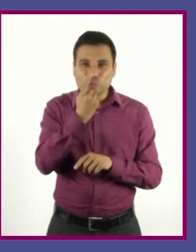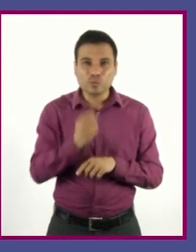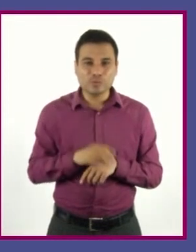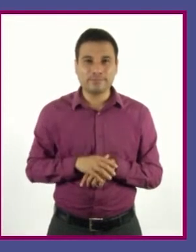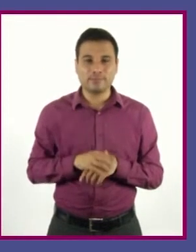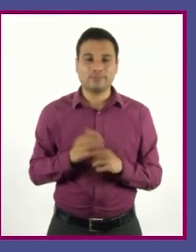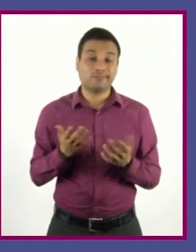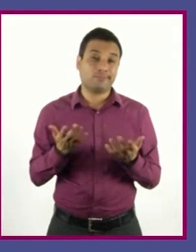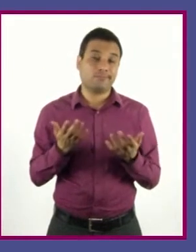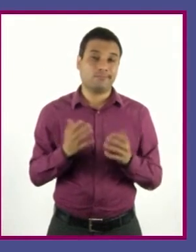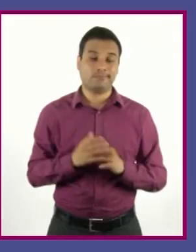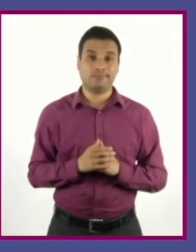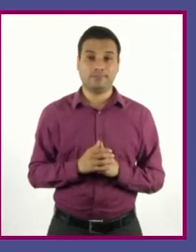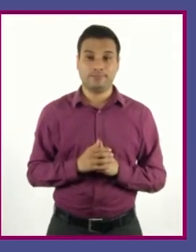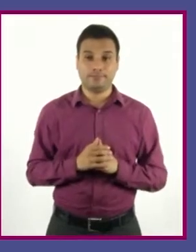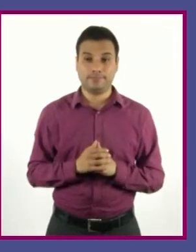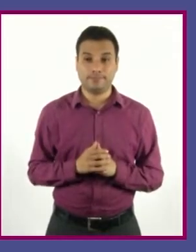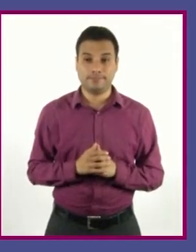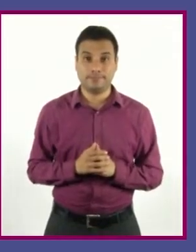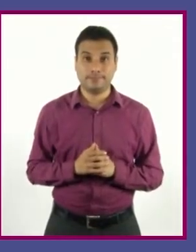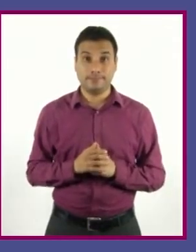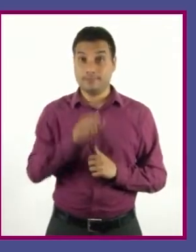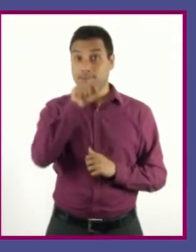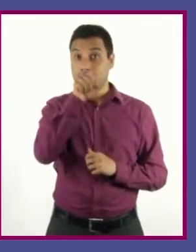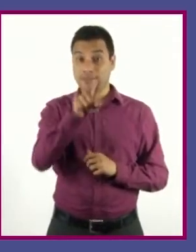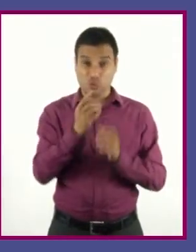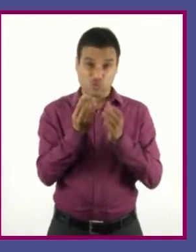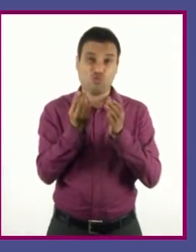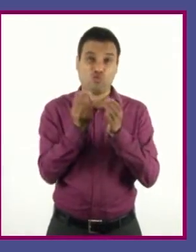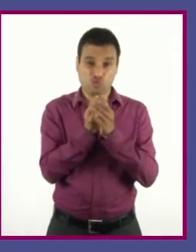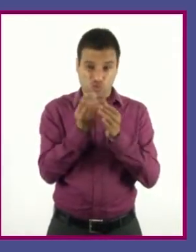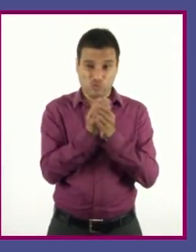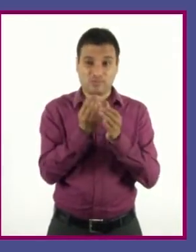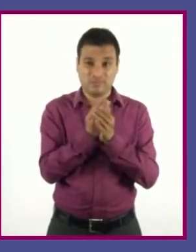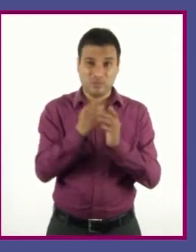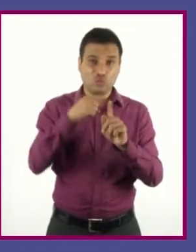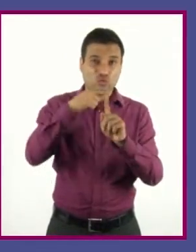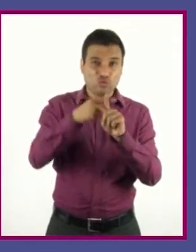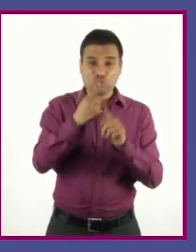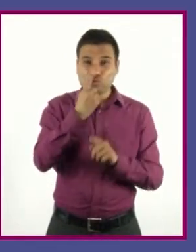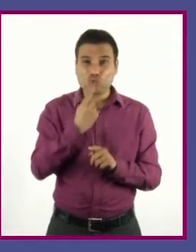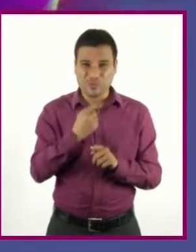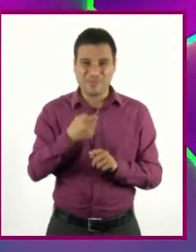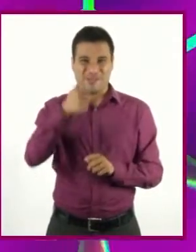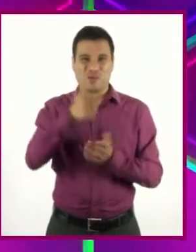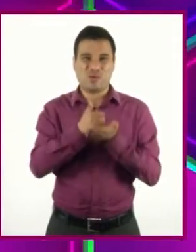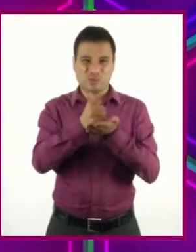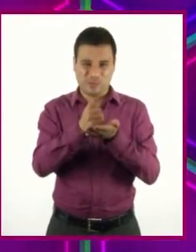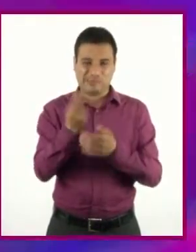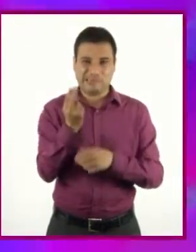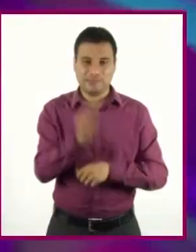Lo ideal sería que tener un curso de primeros auxilios, todos los que están ahí trabajando.